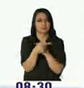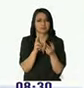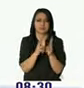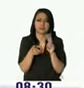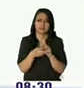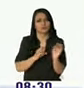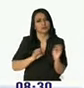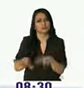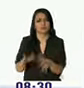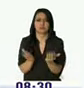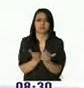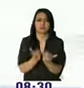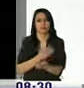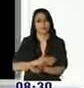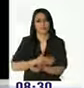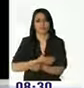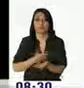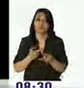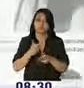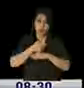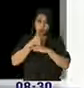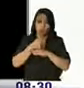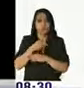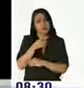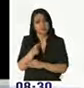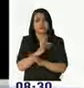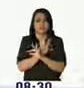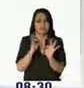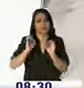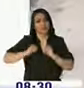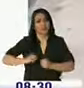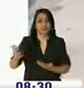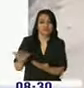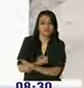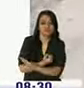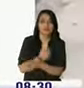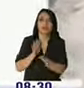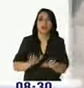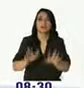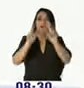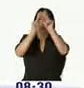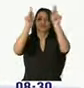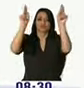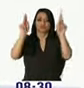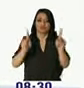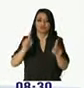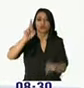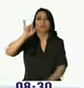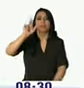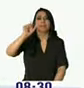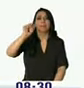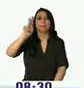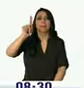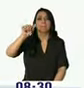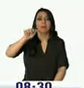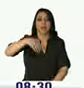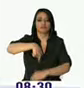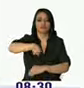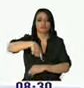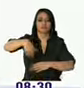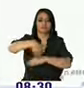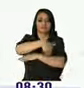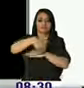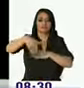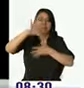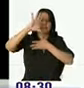boten la basura y autoridades, desen un saltito para recoger. Así está el paso de la Rumipamba, el que es largo este